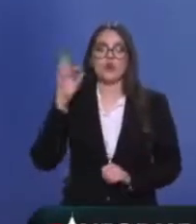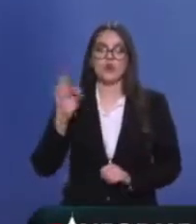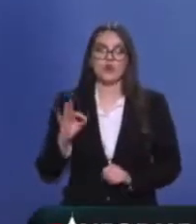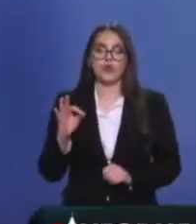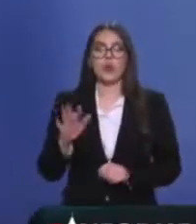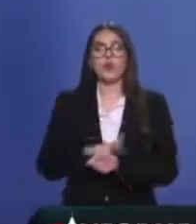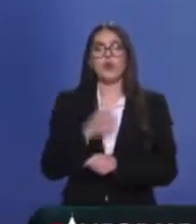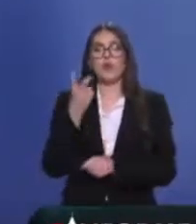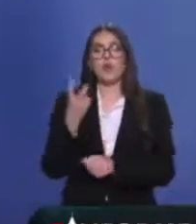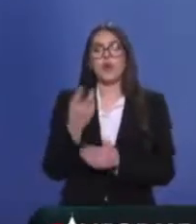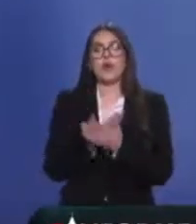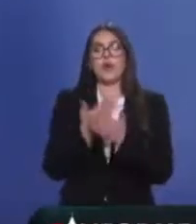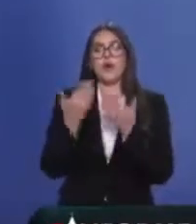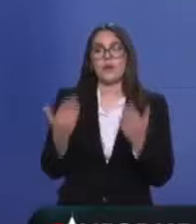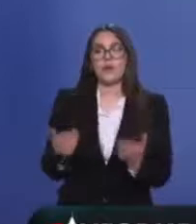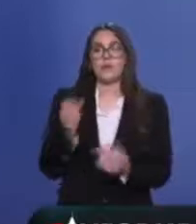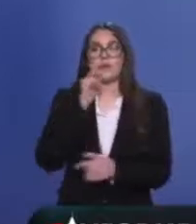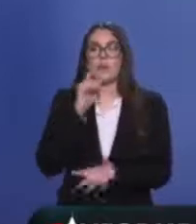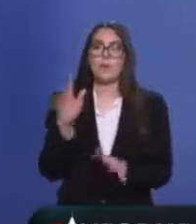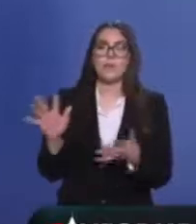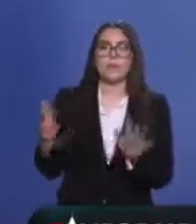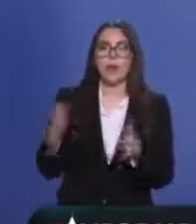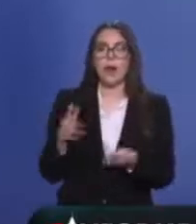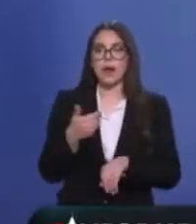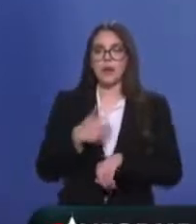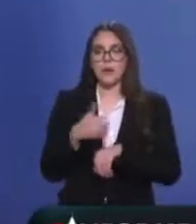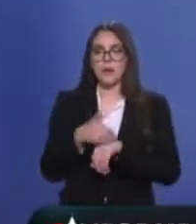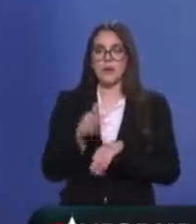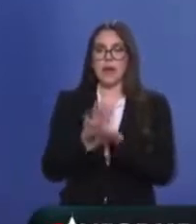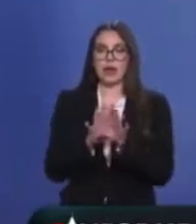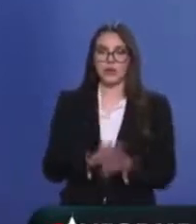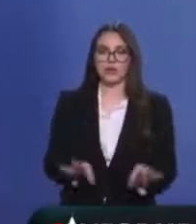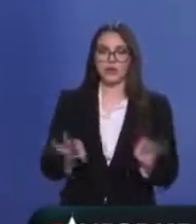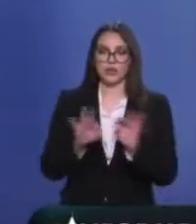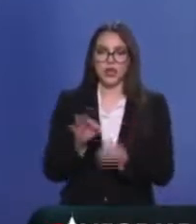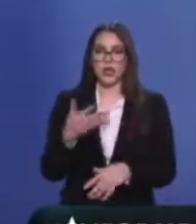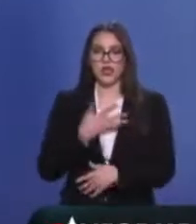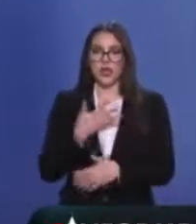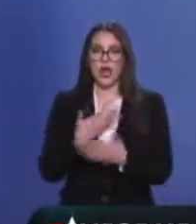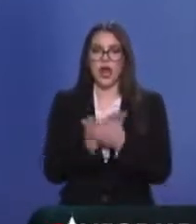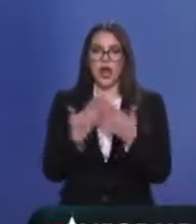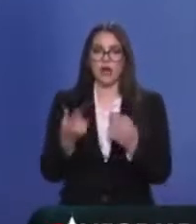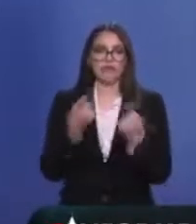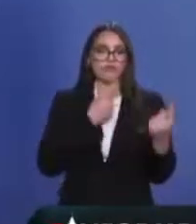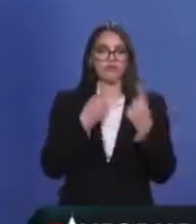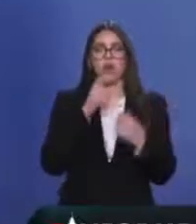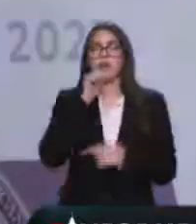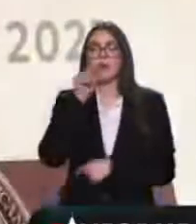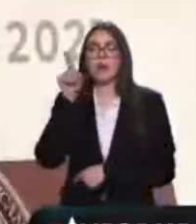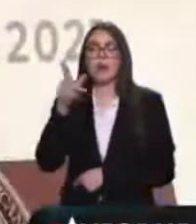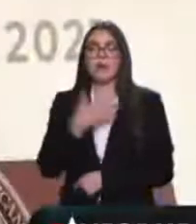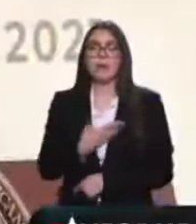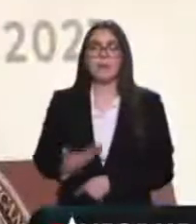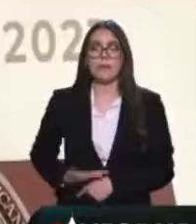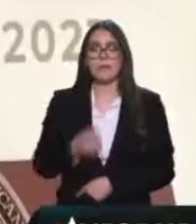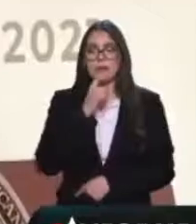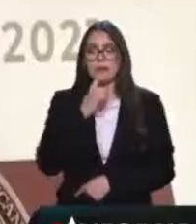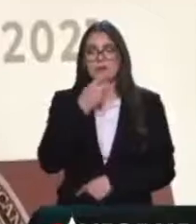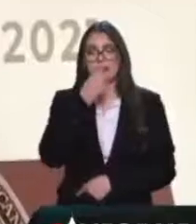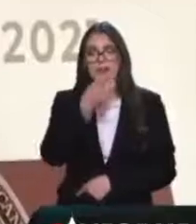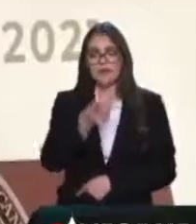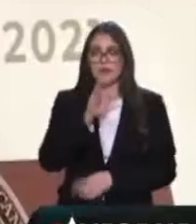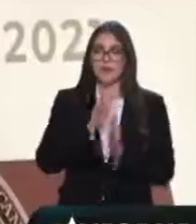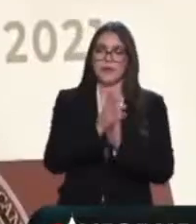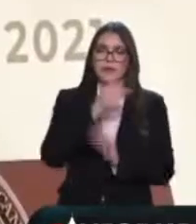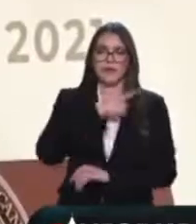estimaciones, este es como uno de los datos más fundamentales o que se han discutido en todos lados. El presidente López Obrador recordó que en